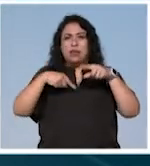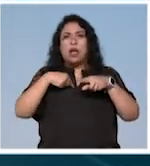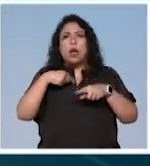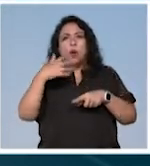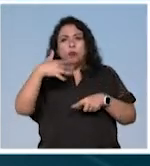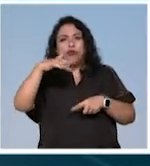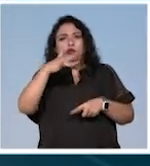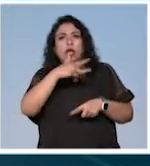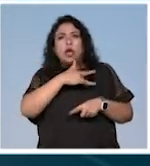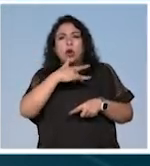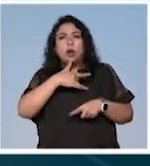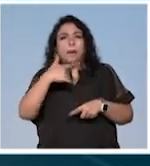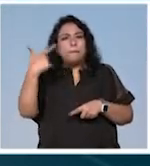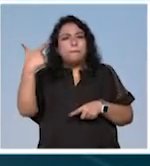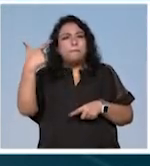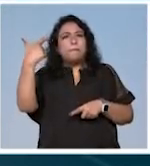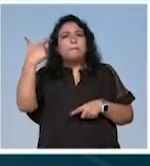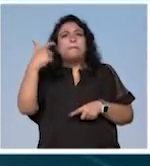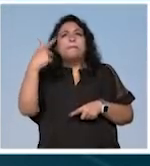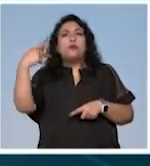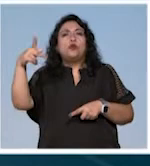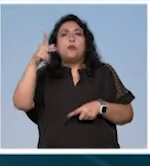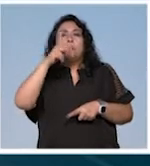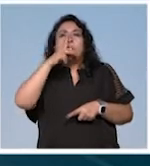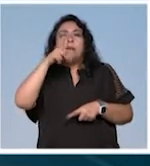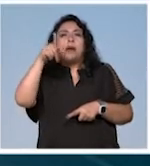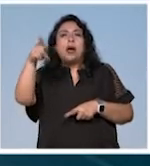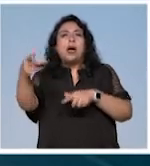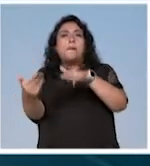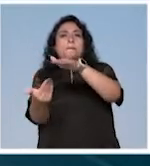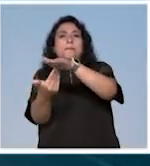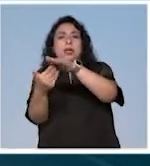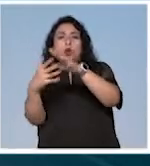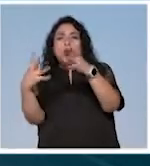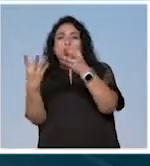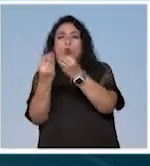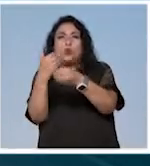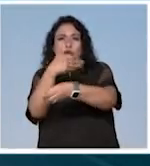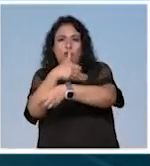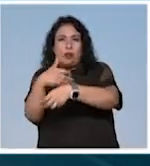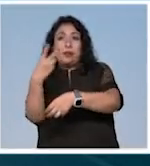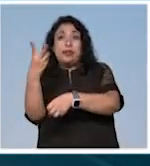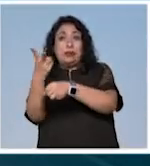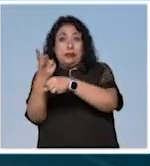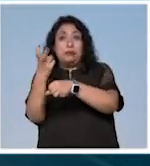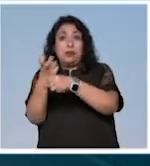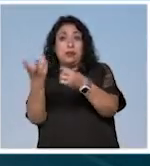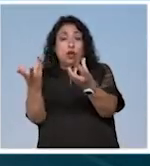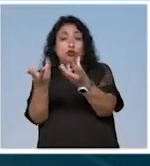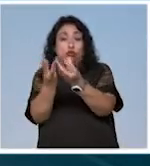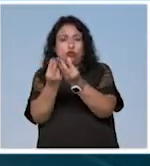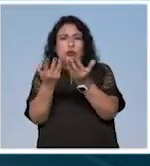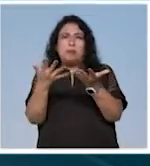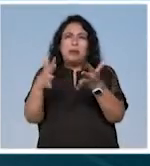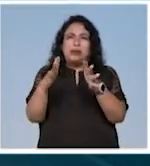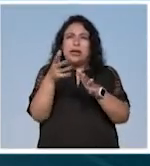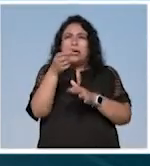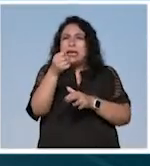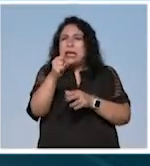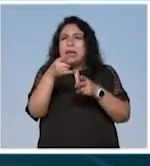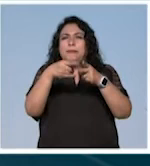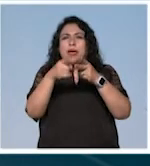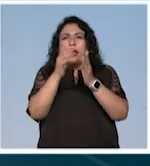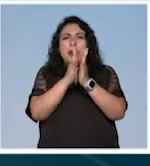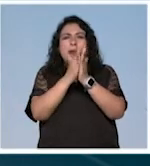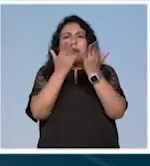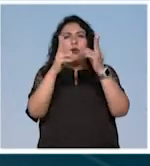de la pistola de su propio padre, que estaba en el comedor con parte de la familia y tres invitados. Más o menos así comienza la